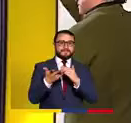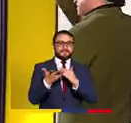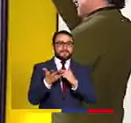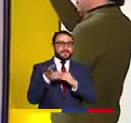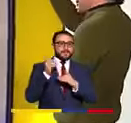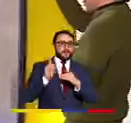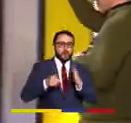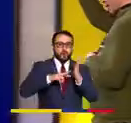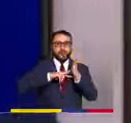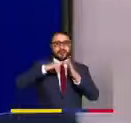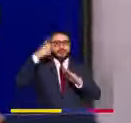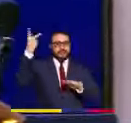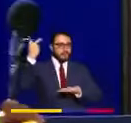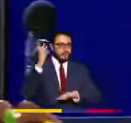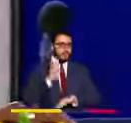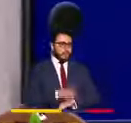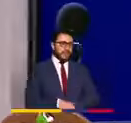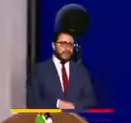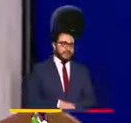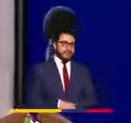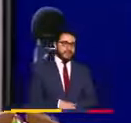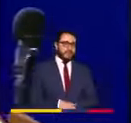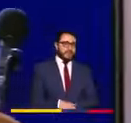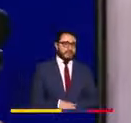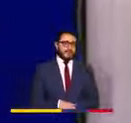sino por la tecnología.